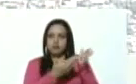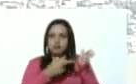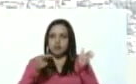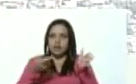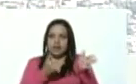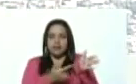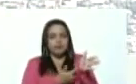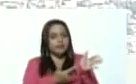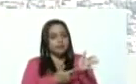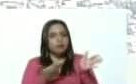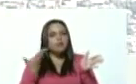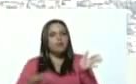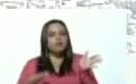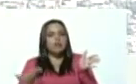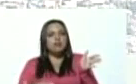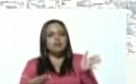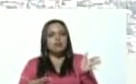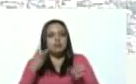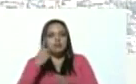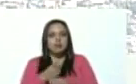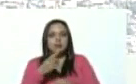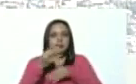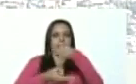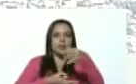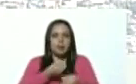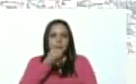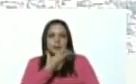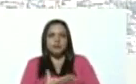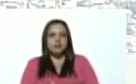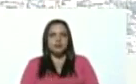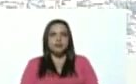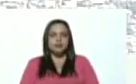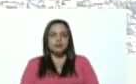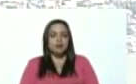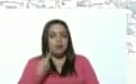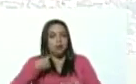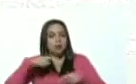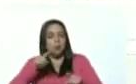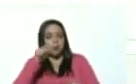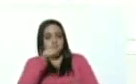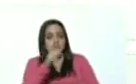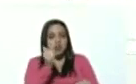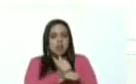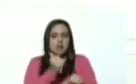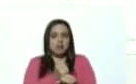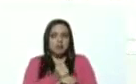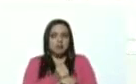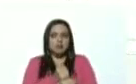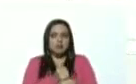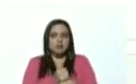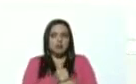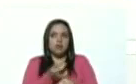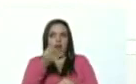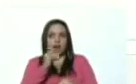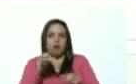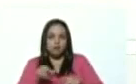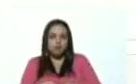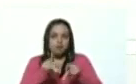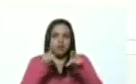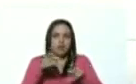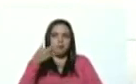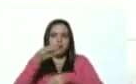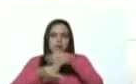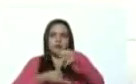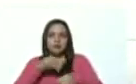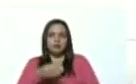una gran importancia. Todo esto hay que explicarlo bien. Quizás en esta jornada de trabajo no nos dé todo el chance para explicarlo.